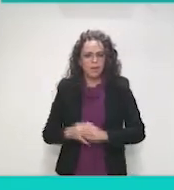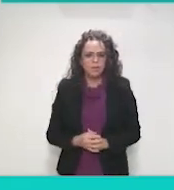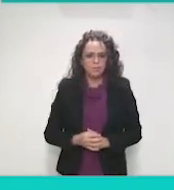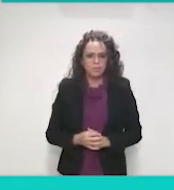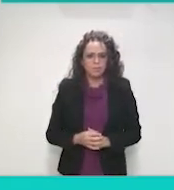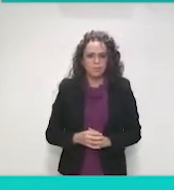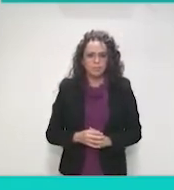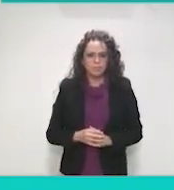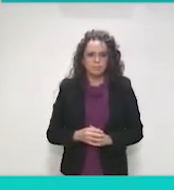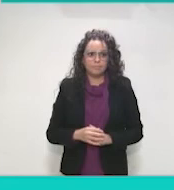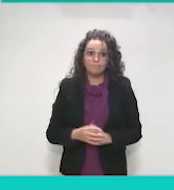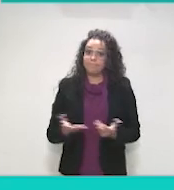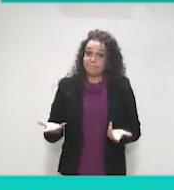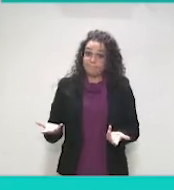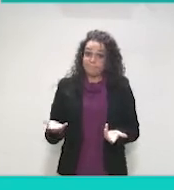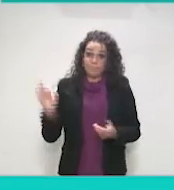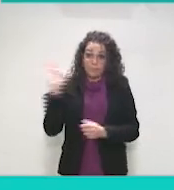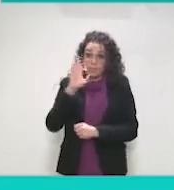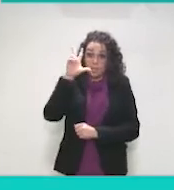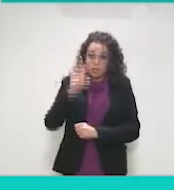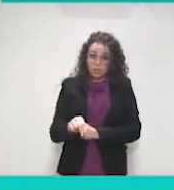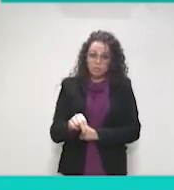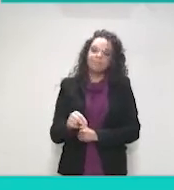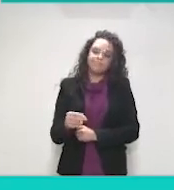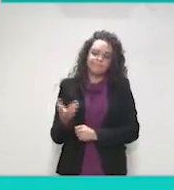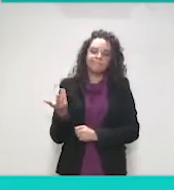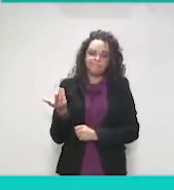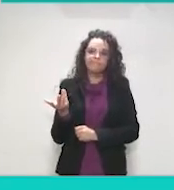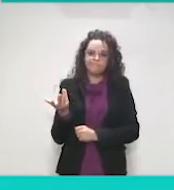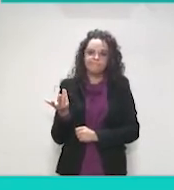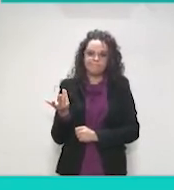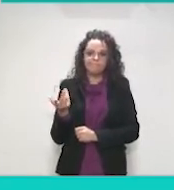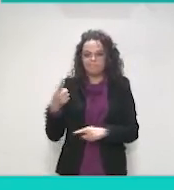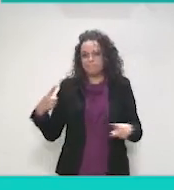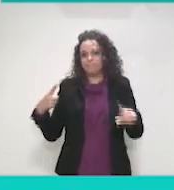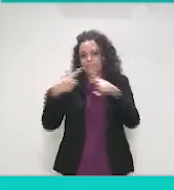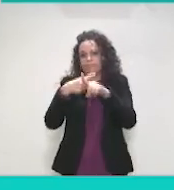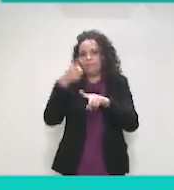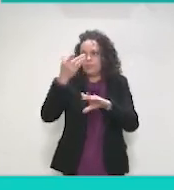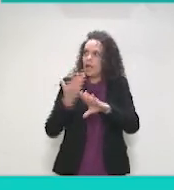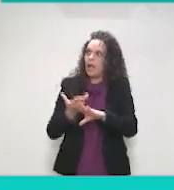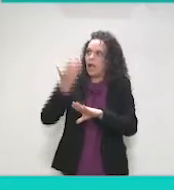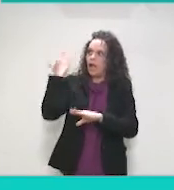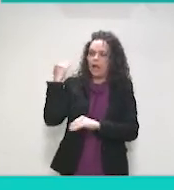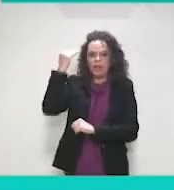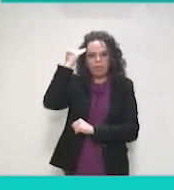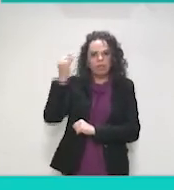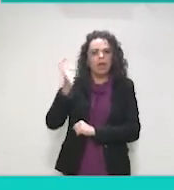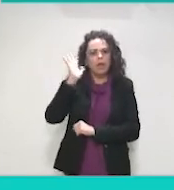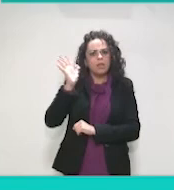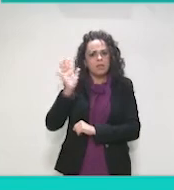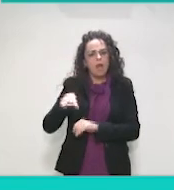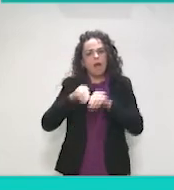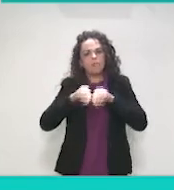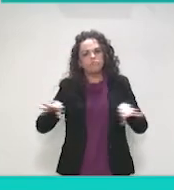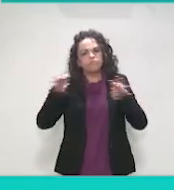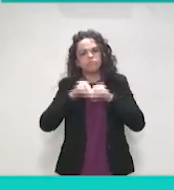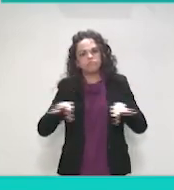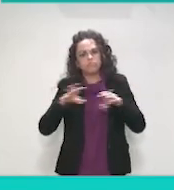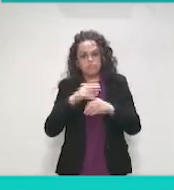un consecuente que hubiese emitido boletines hace tiempo y barça y varios en los que daba cuenta de